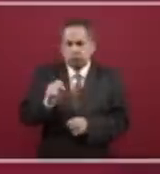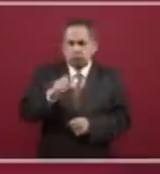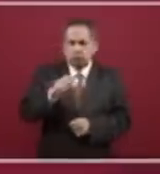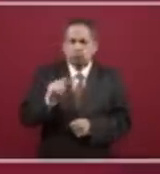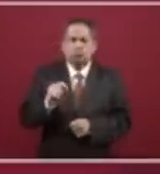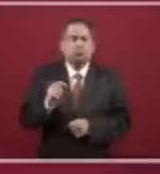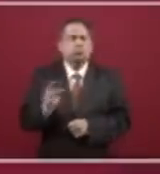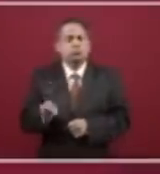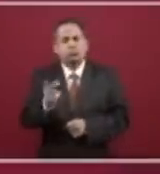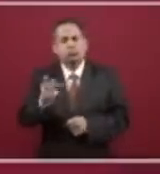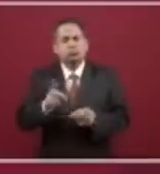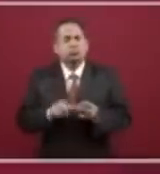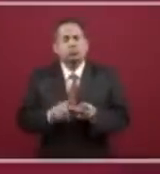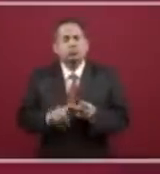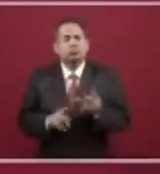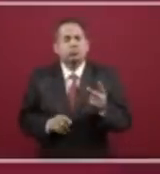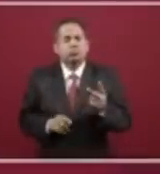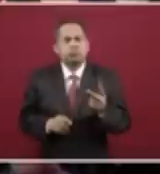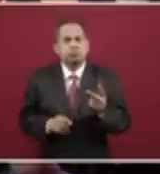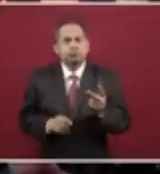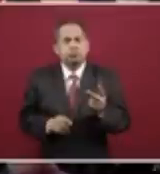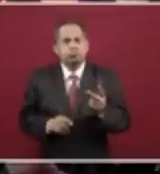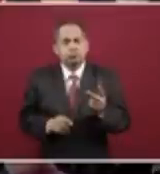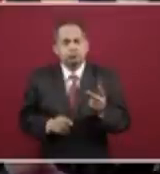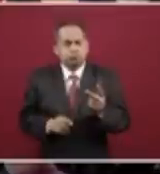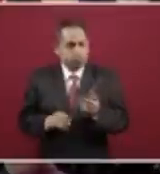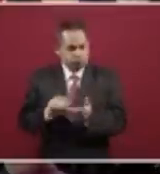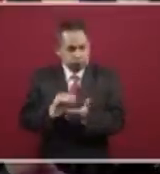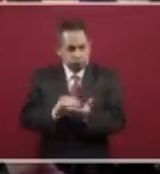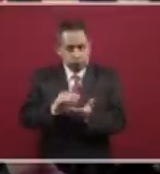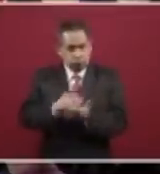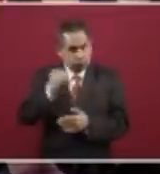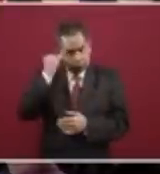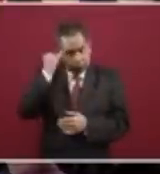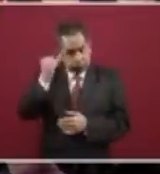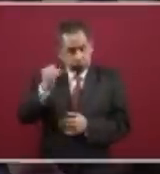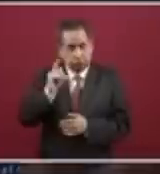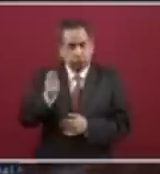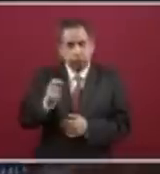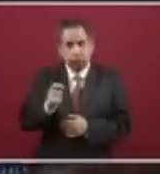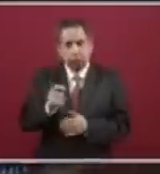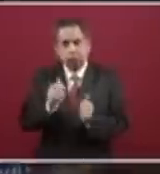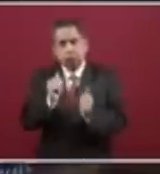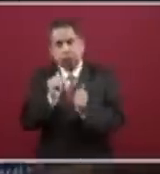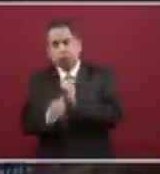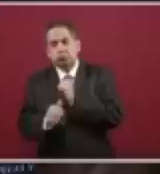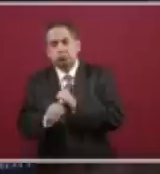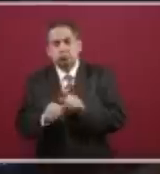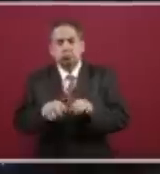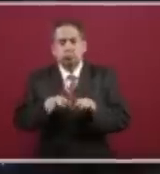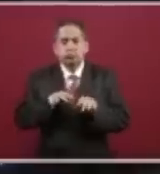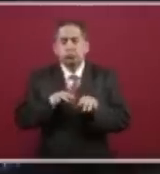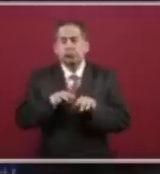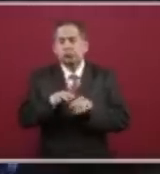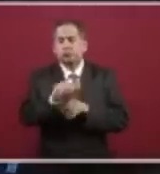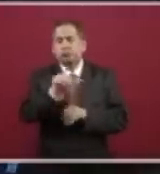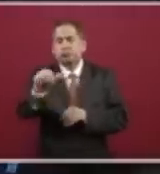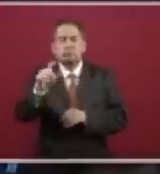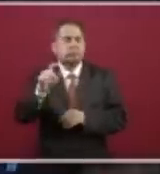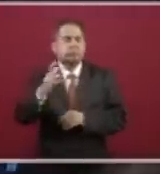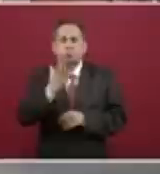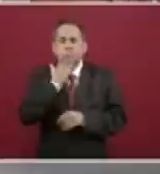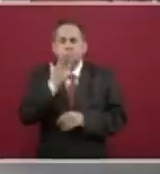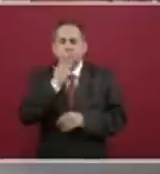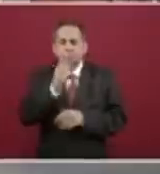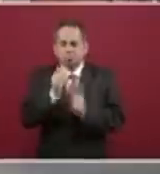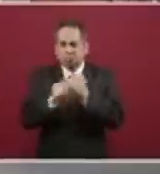transportes y sigue en pie que la carretera de cuatro carriles de sonora se va a concluir en mayo